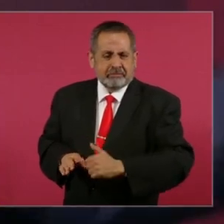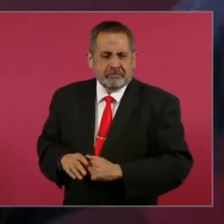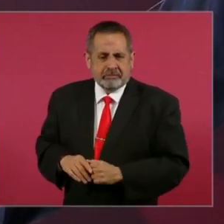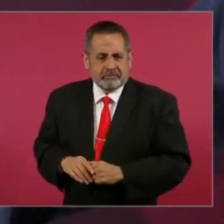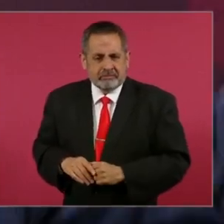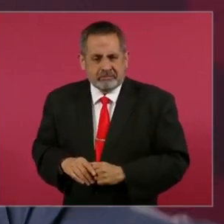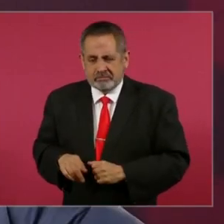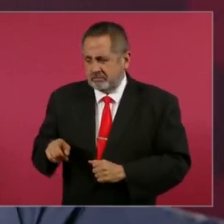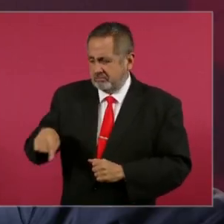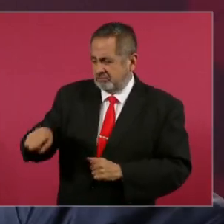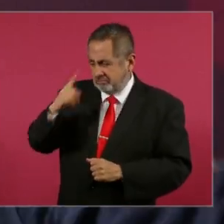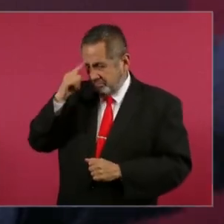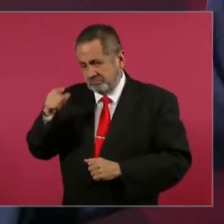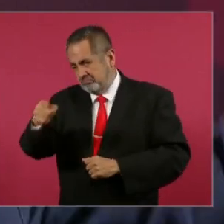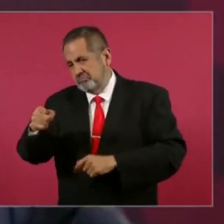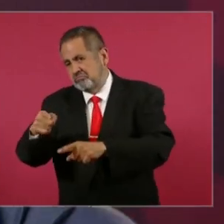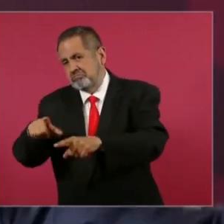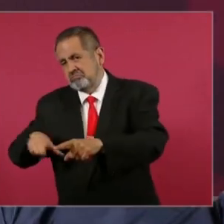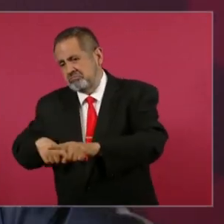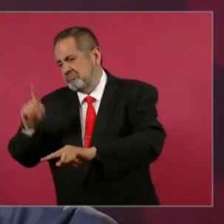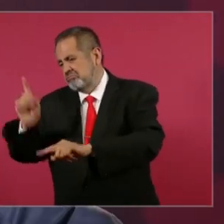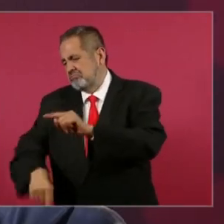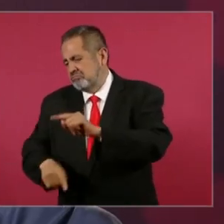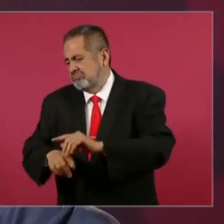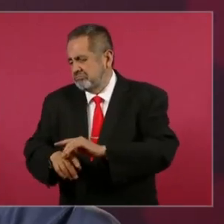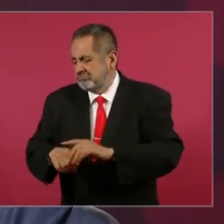Te destituya como gobierno